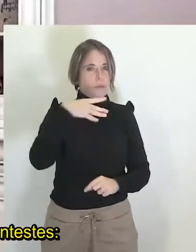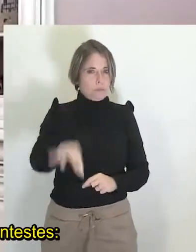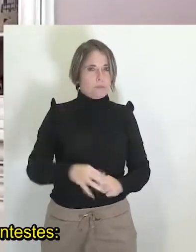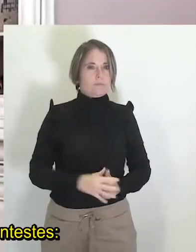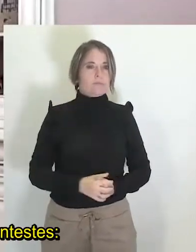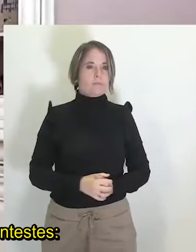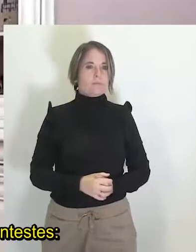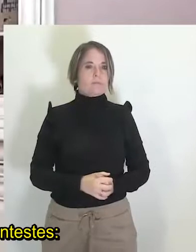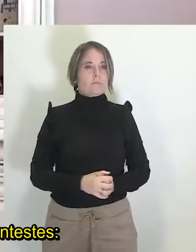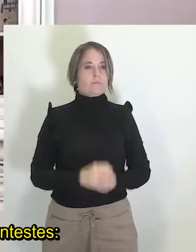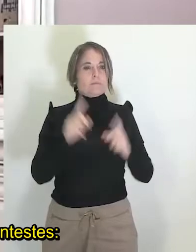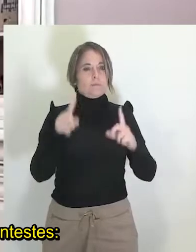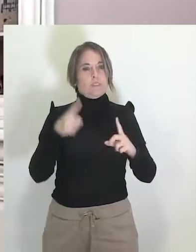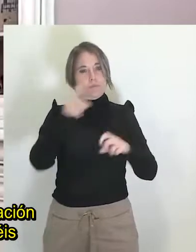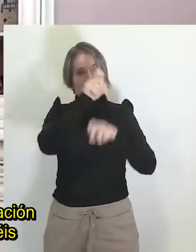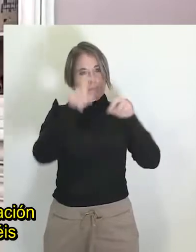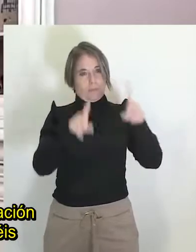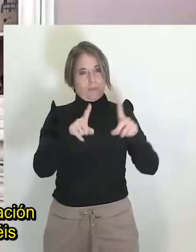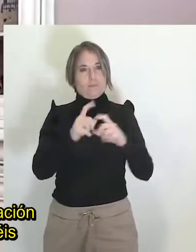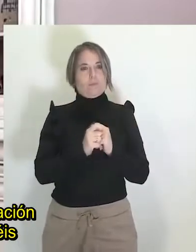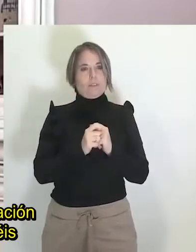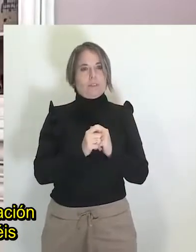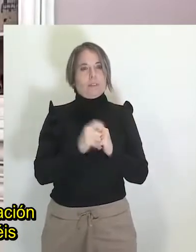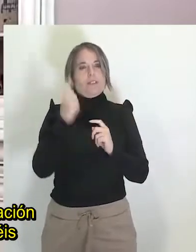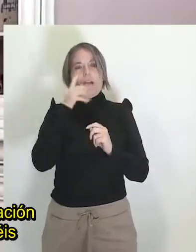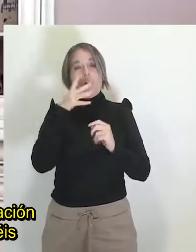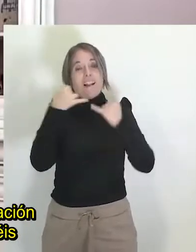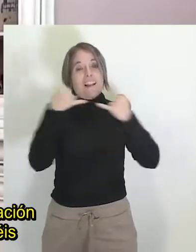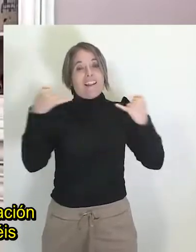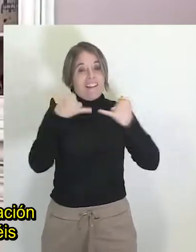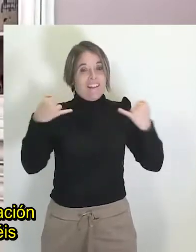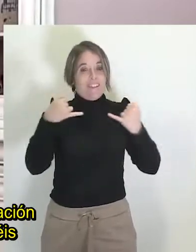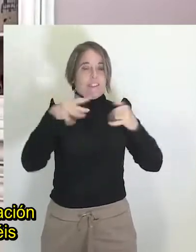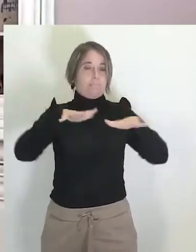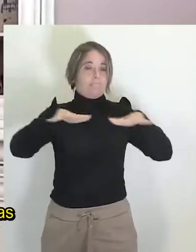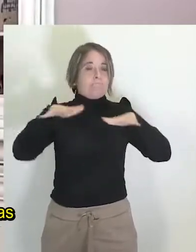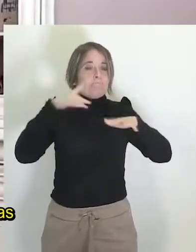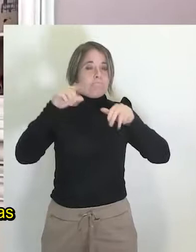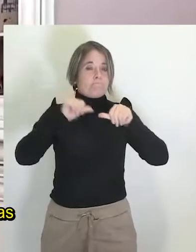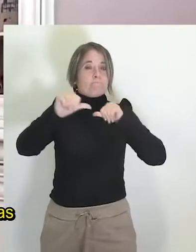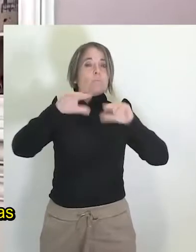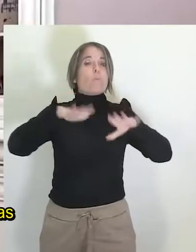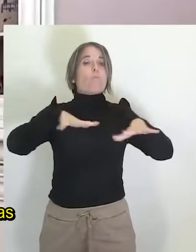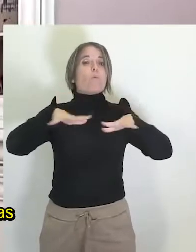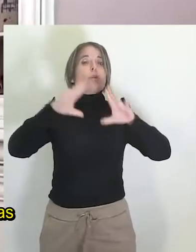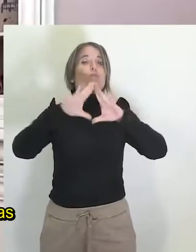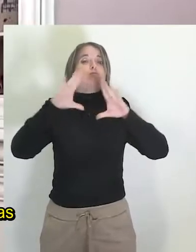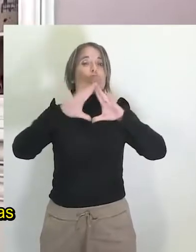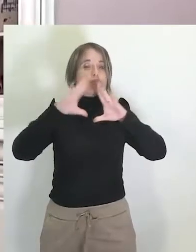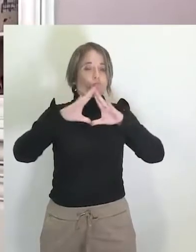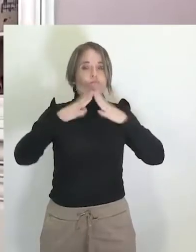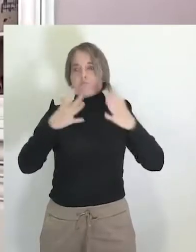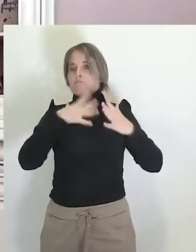represión? Y luego, y sumo otra pregunta para que contestes, ¿cuáles son las líneas de actuación que en estos momentos tenéis en los movimientos feministas en